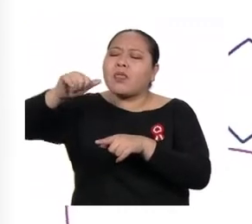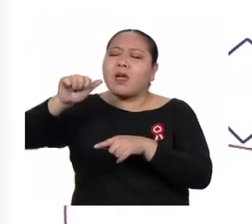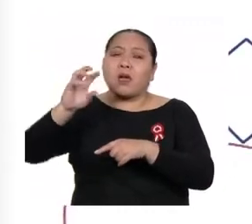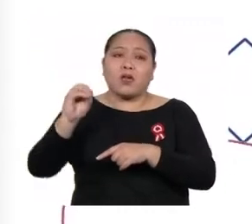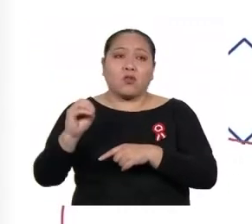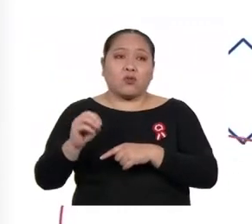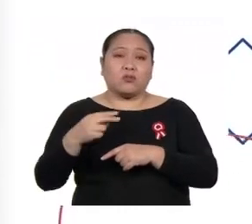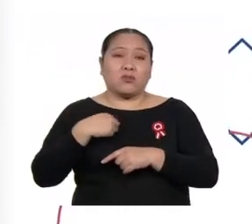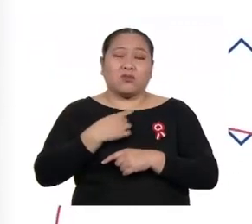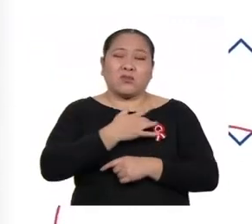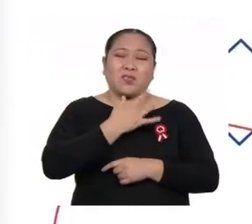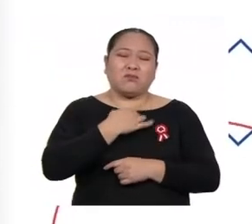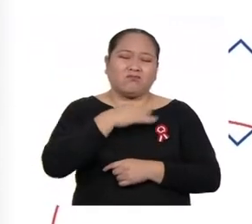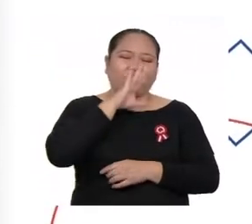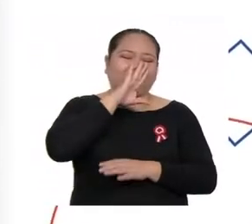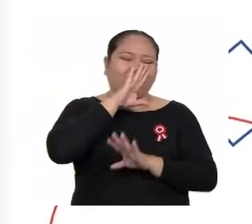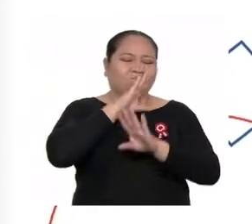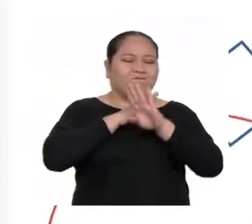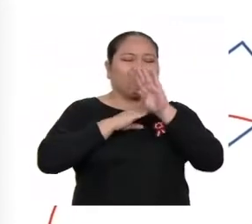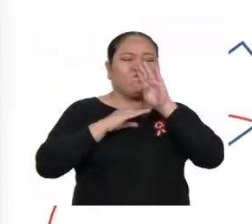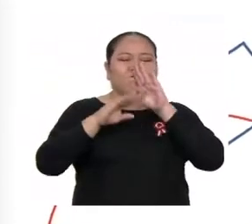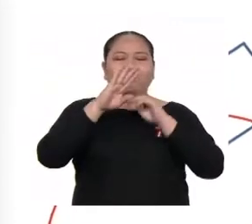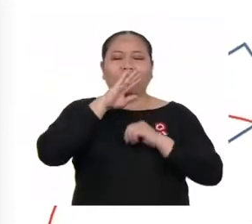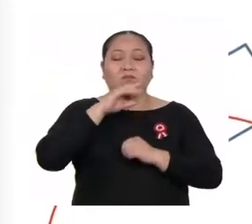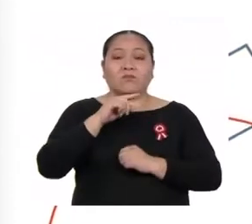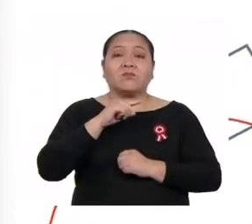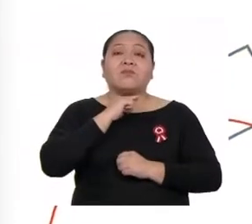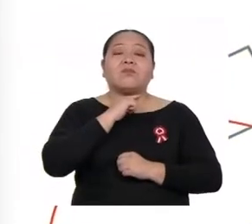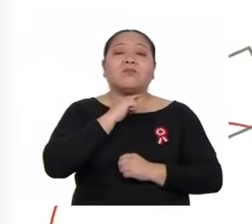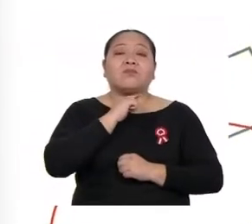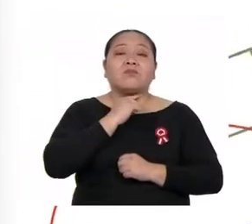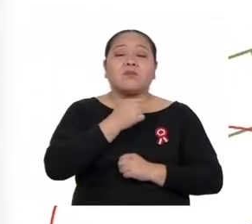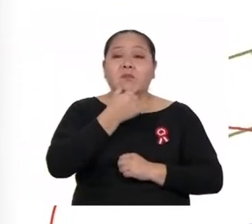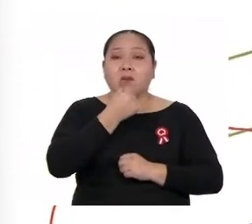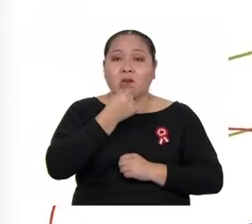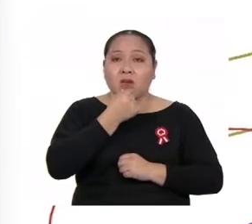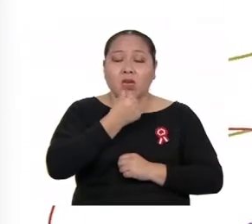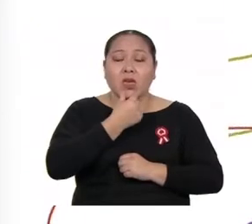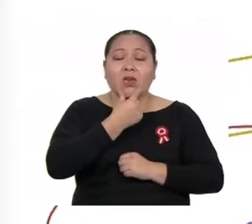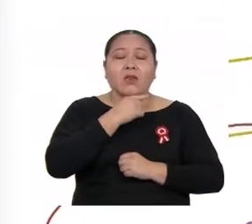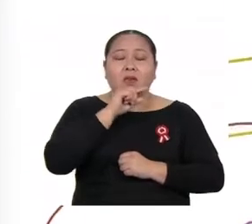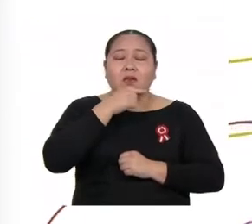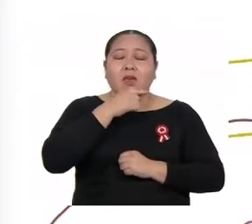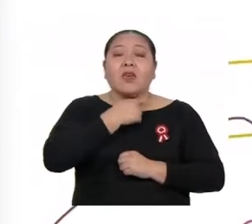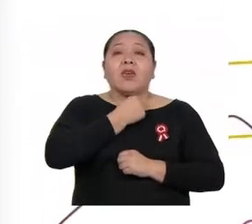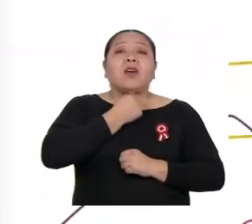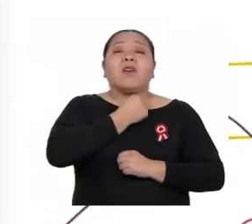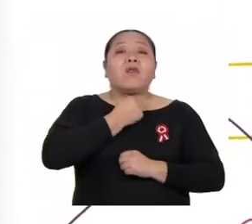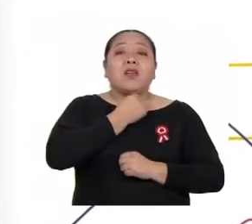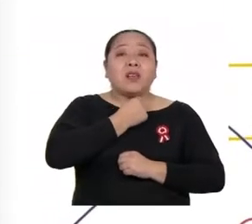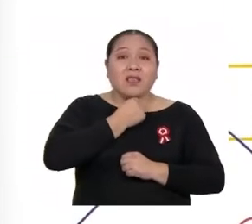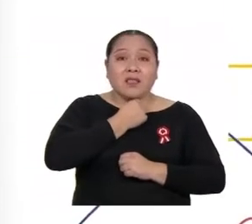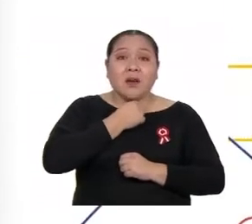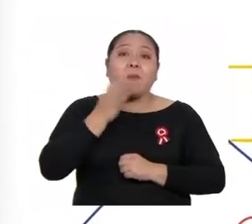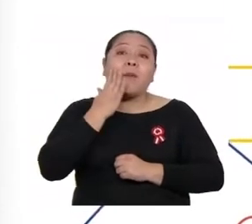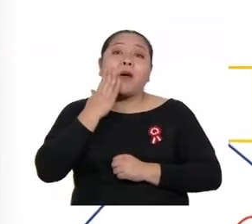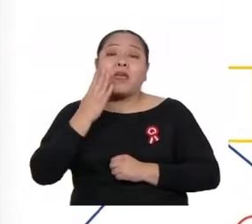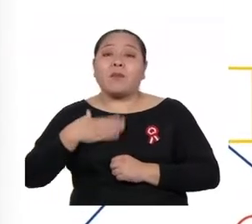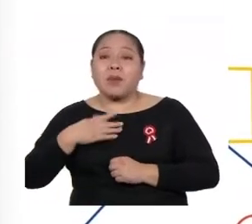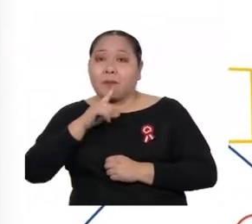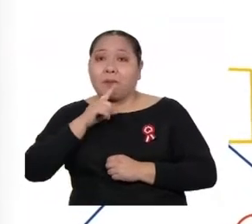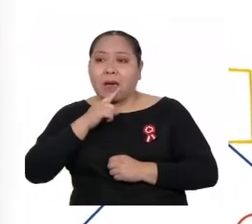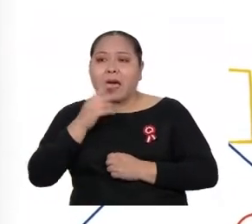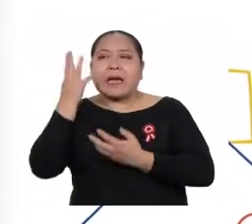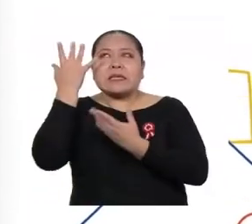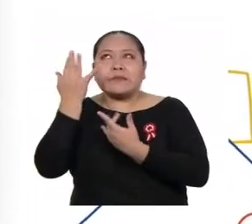una frustración. Mi abuelita paterna tenía esperanza de enviar a mi padre a Lima,